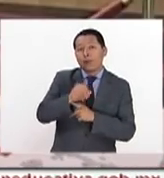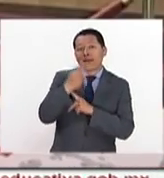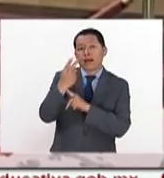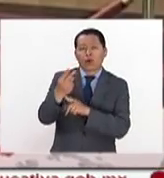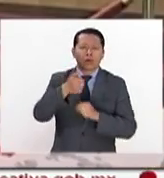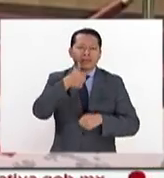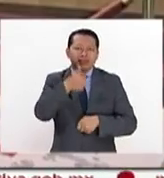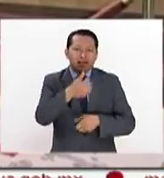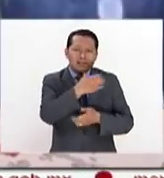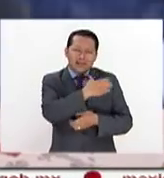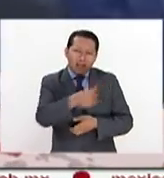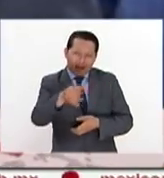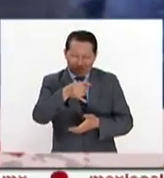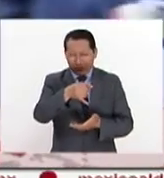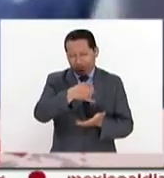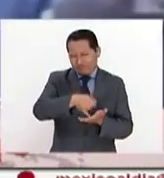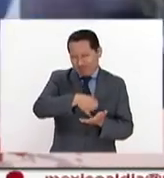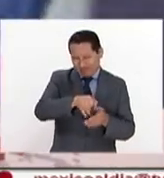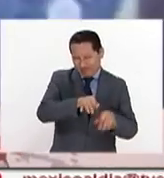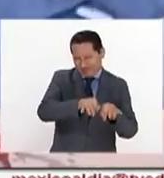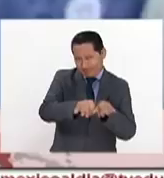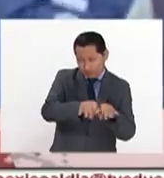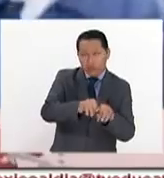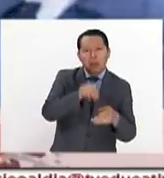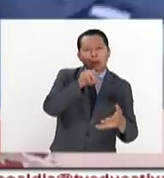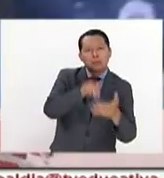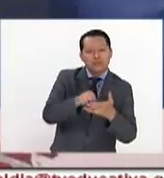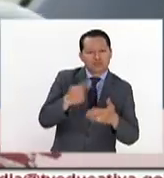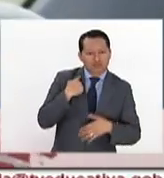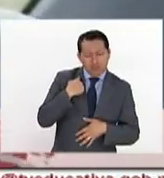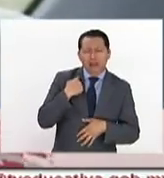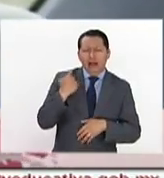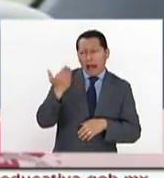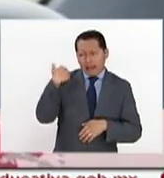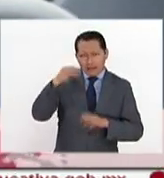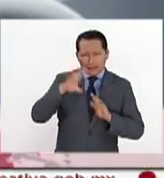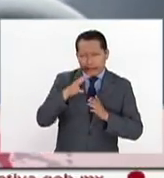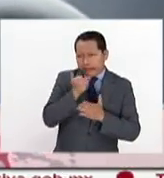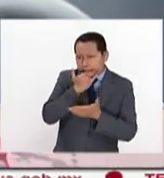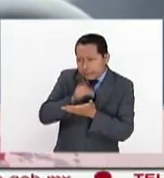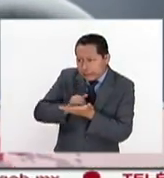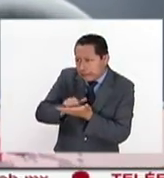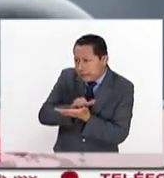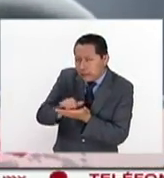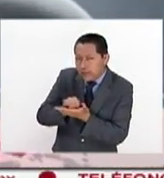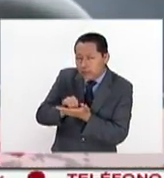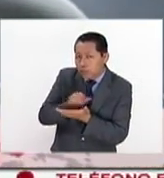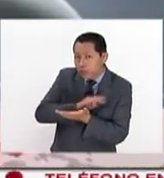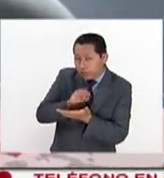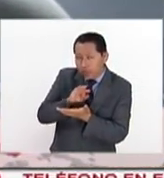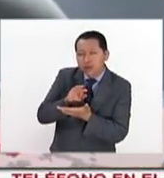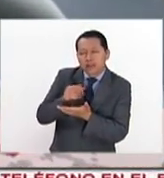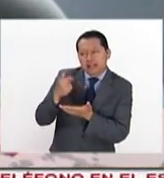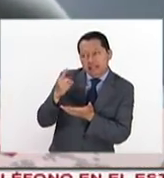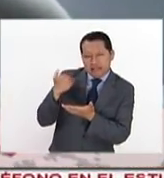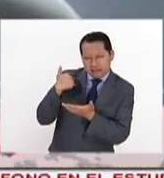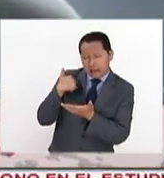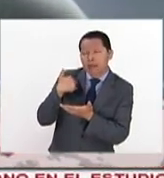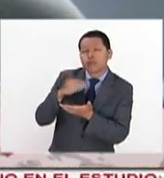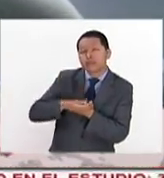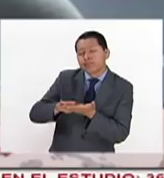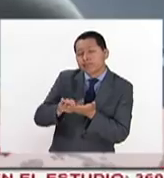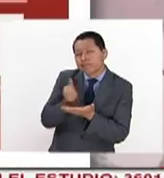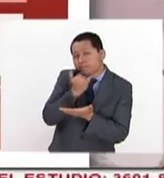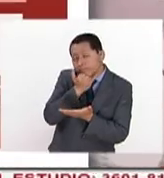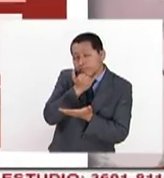1992, argumentando que carece de inmunidad a pesar del indulto que se le dio en diciembre. Por medio del Twitter, el Poder Judicial de Perú anunció